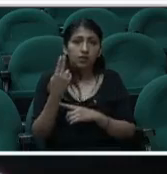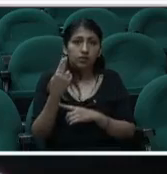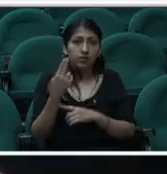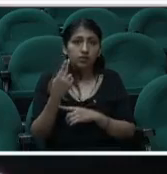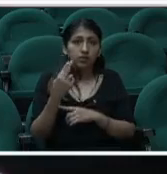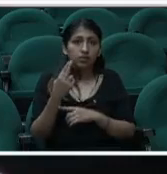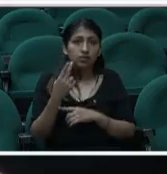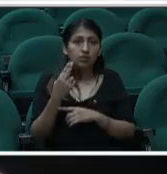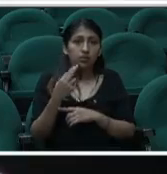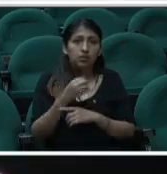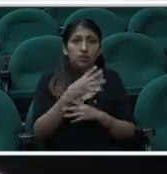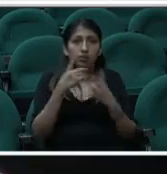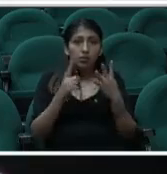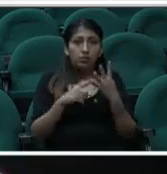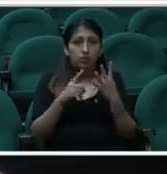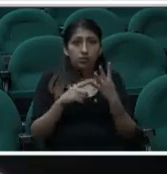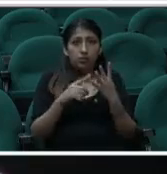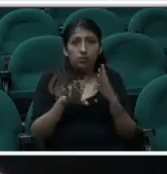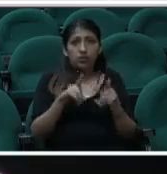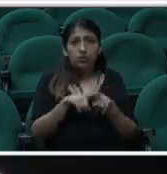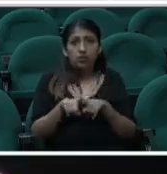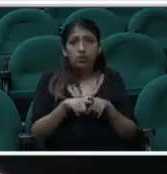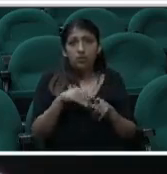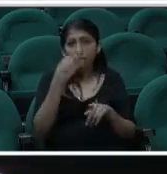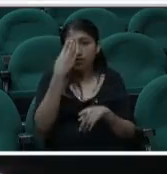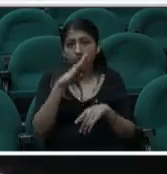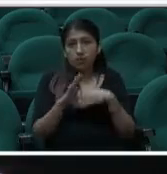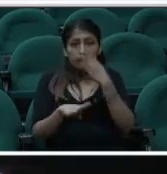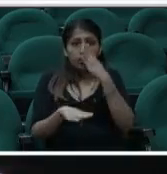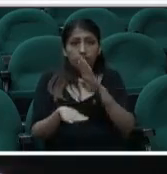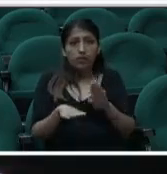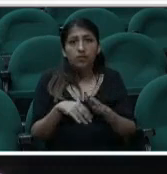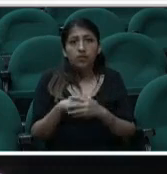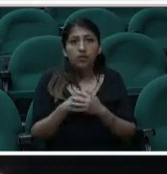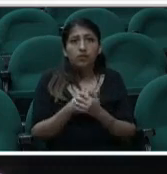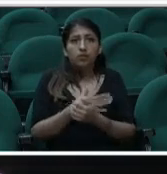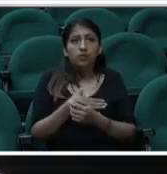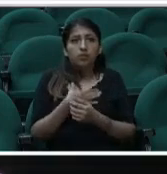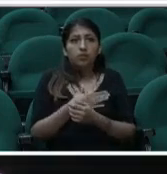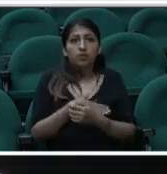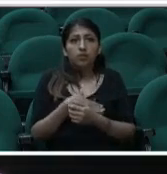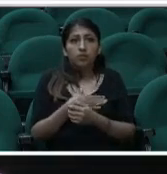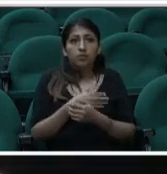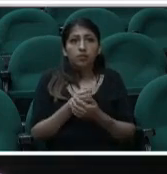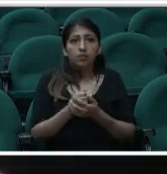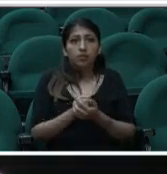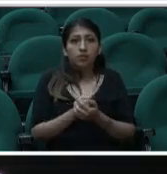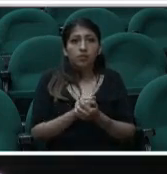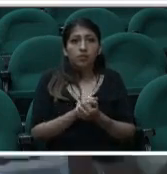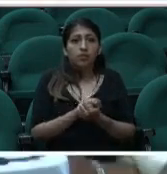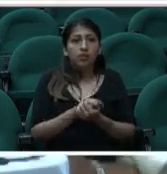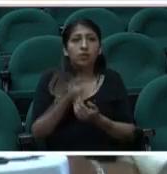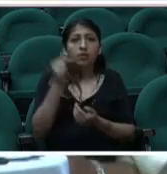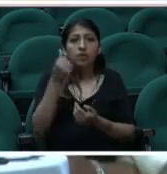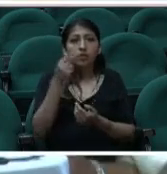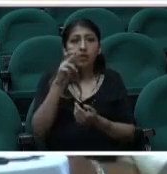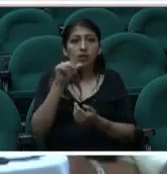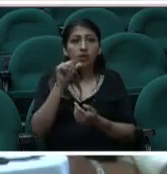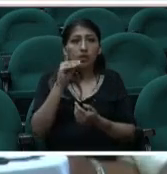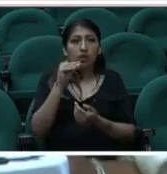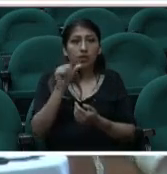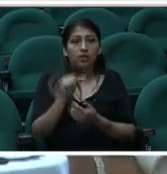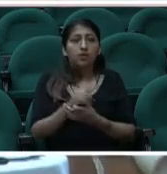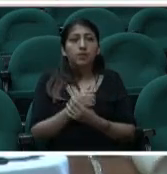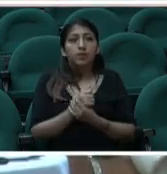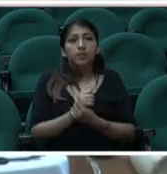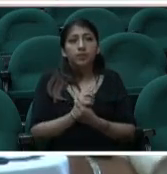esta cuarta parte del debate frente a frente por favor granda si entonces